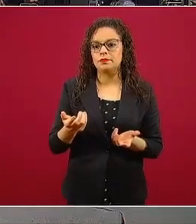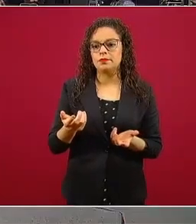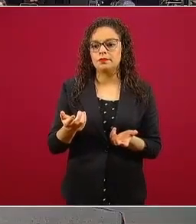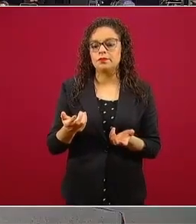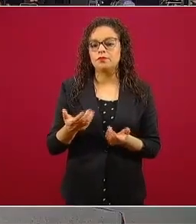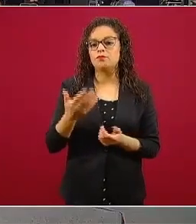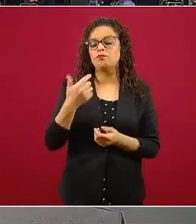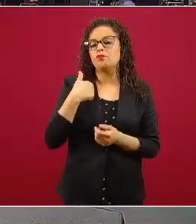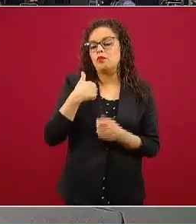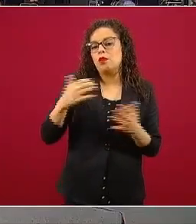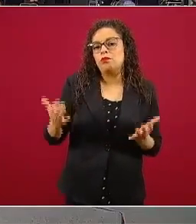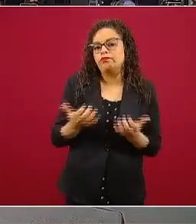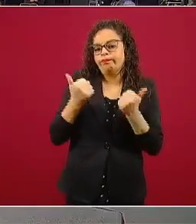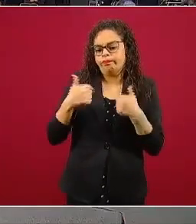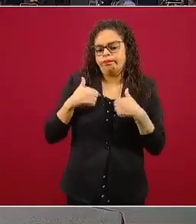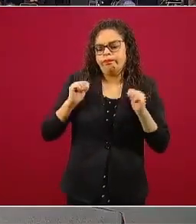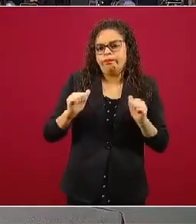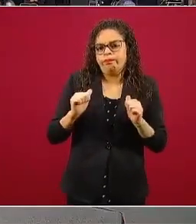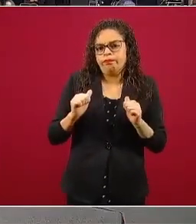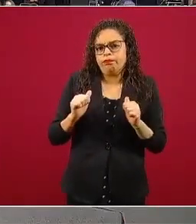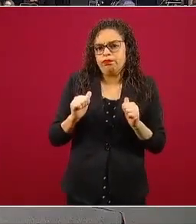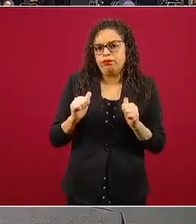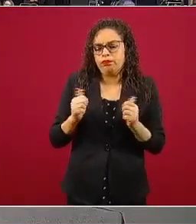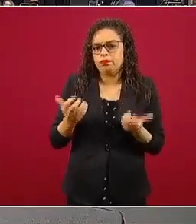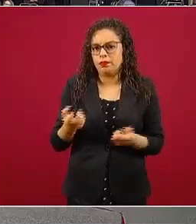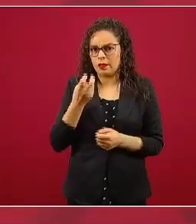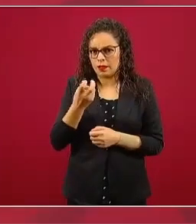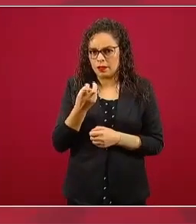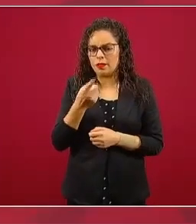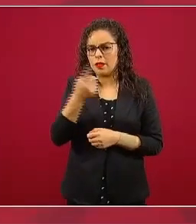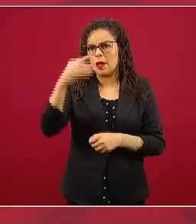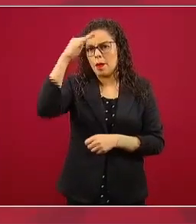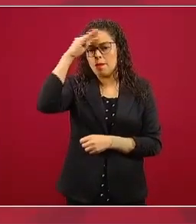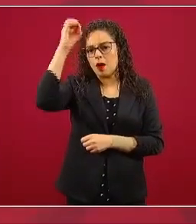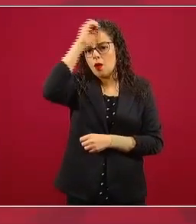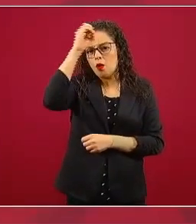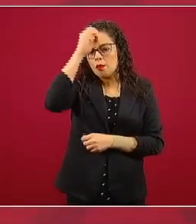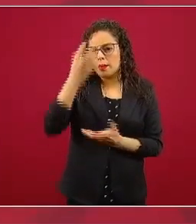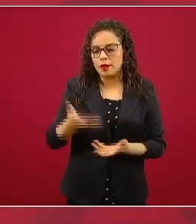Bueno, mire, hay diferentes estrategias que se están siguiendo en todo el mundo.